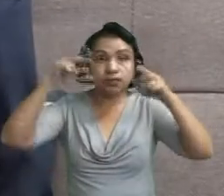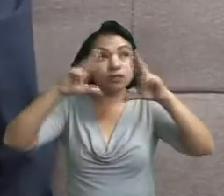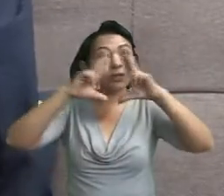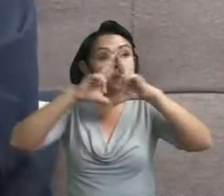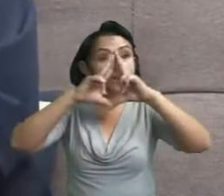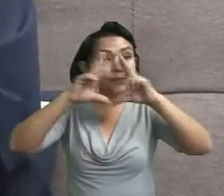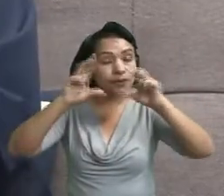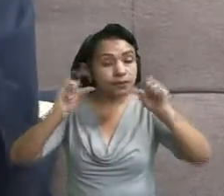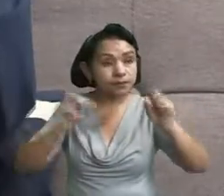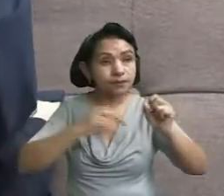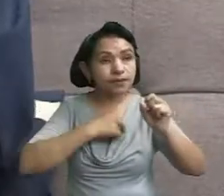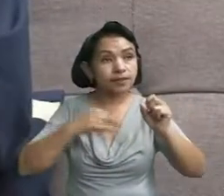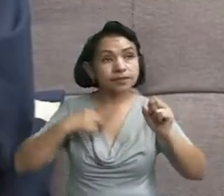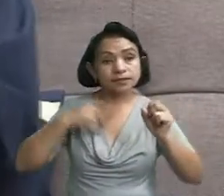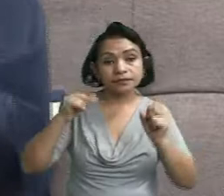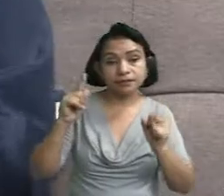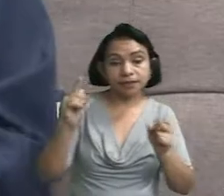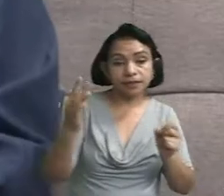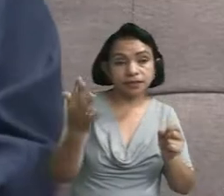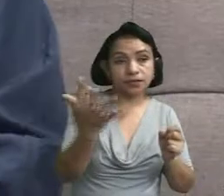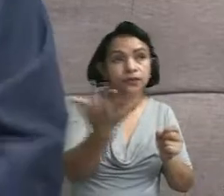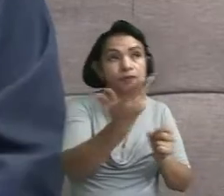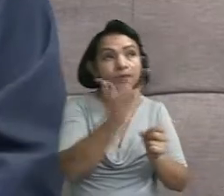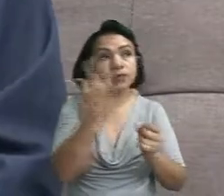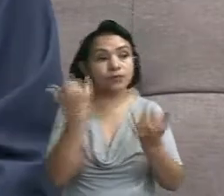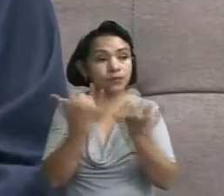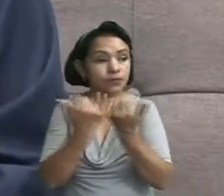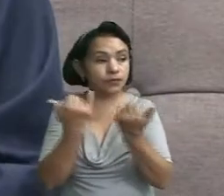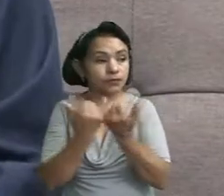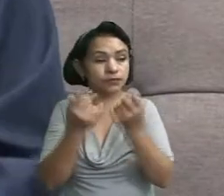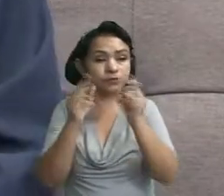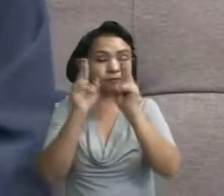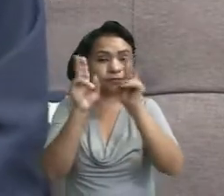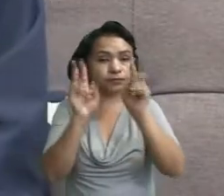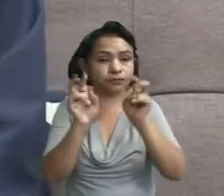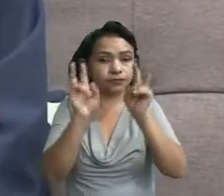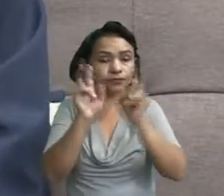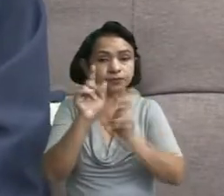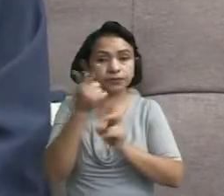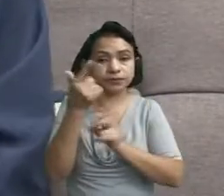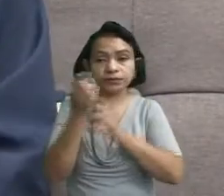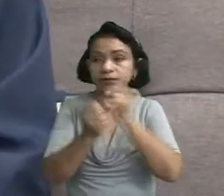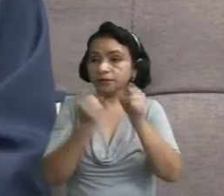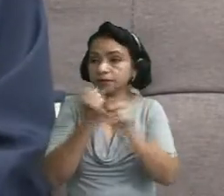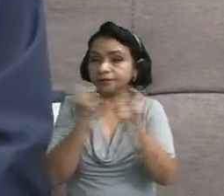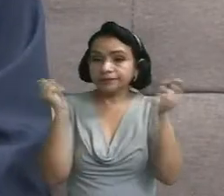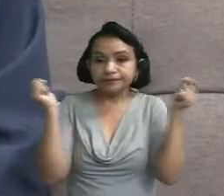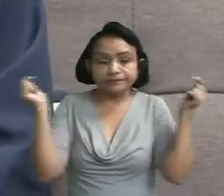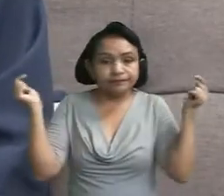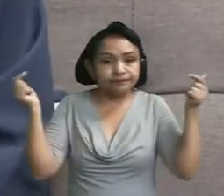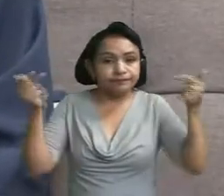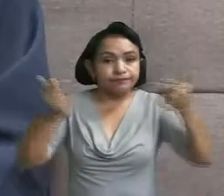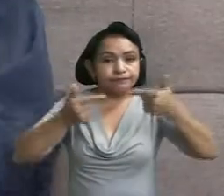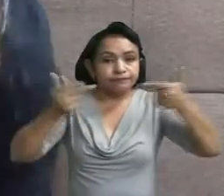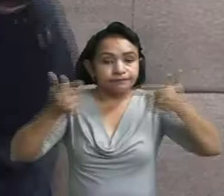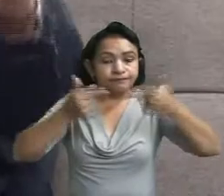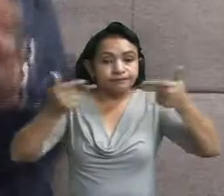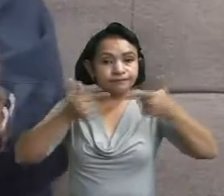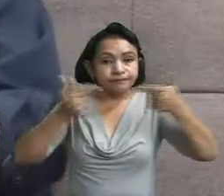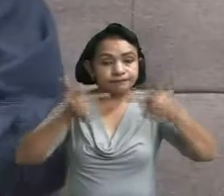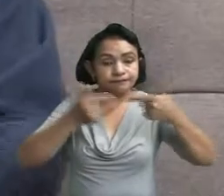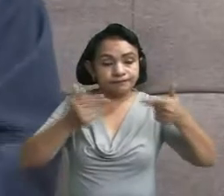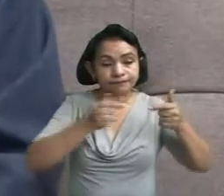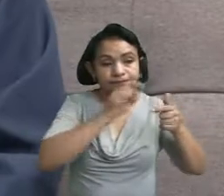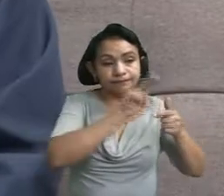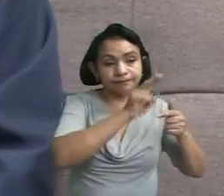por construir una patria para todos, una patria soberana, pero también el contexto después de 7 años de guerra consecutiva entre